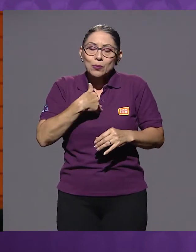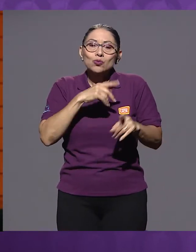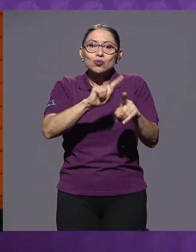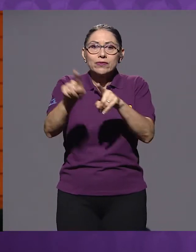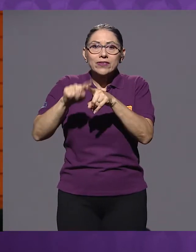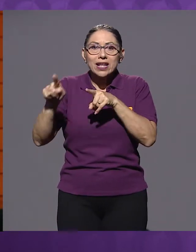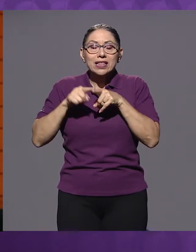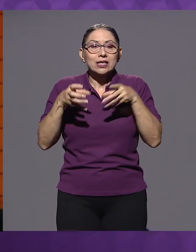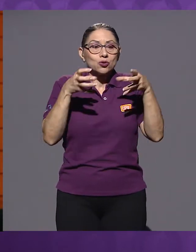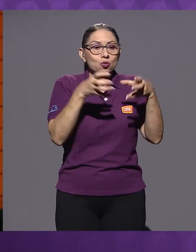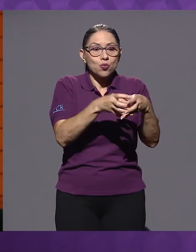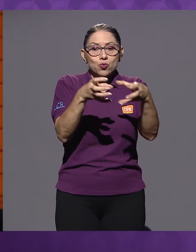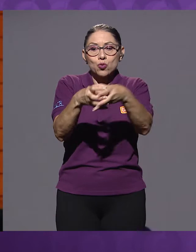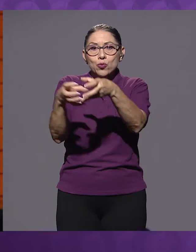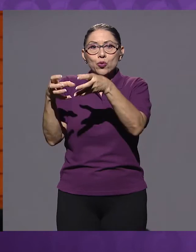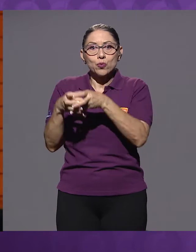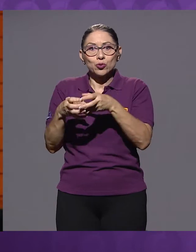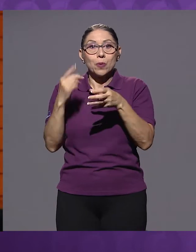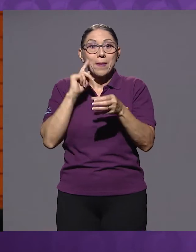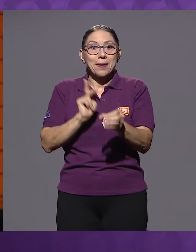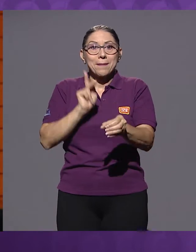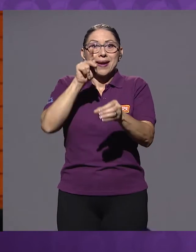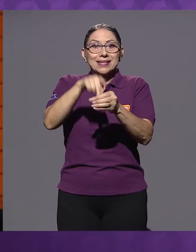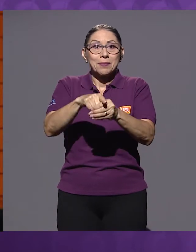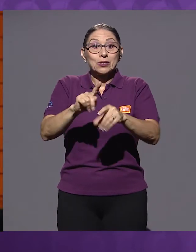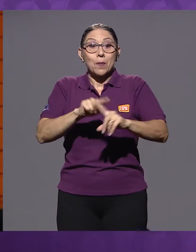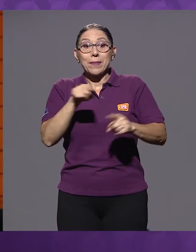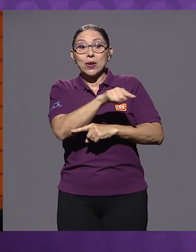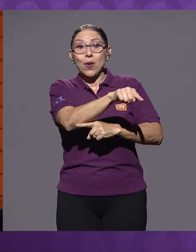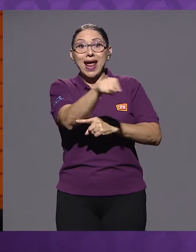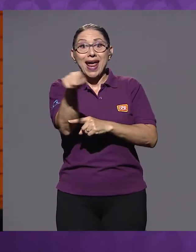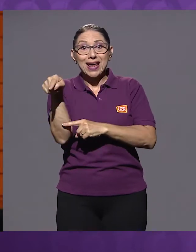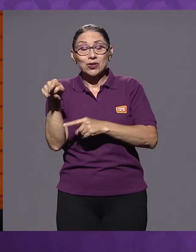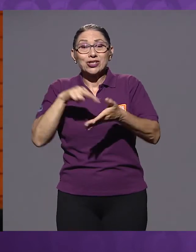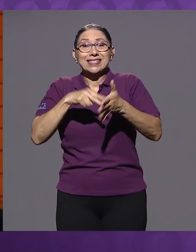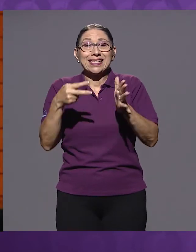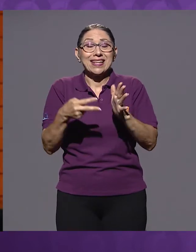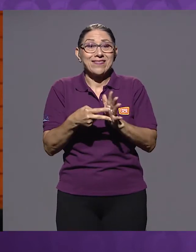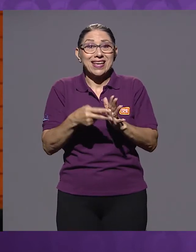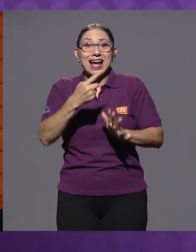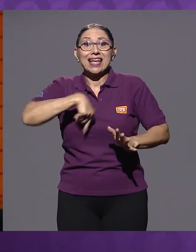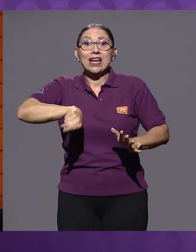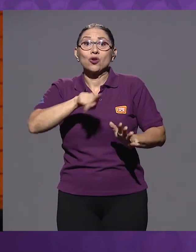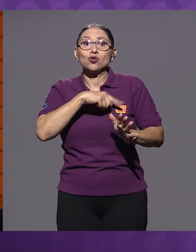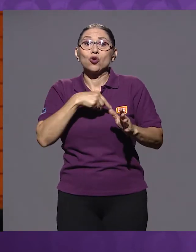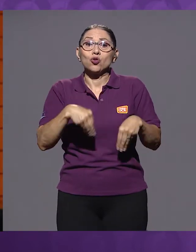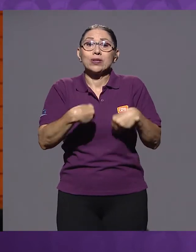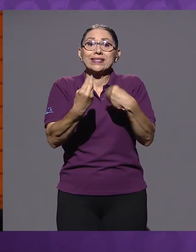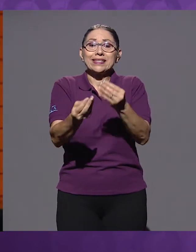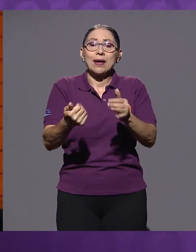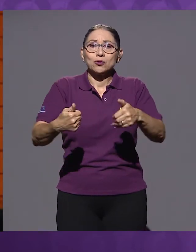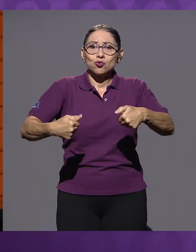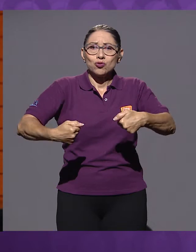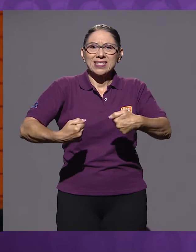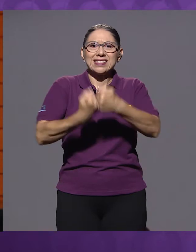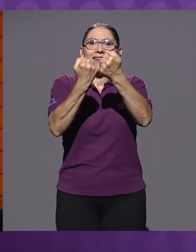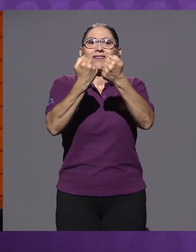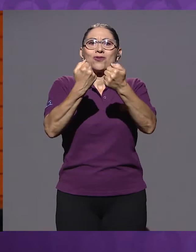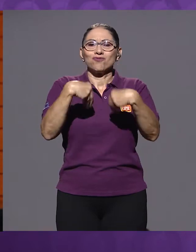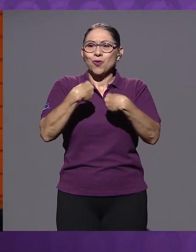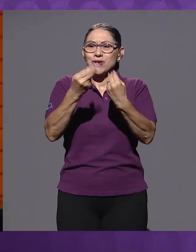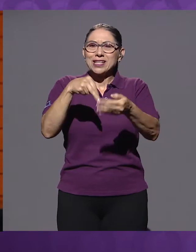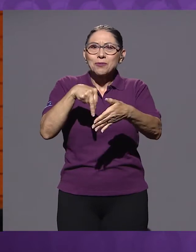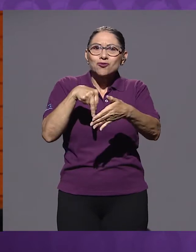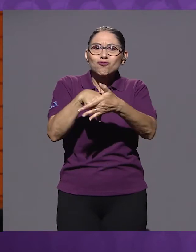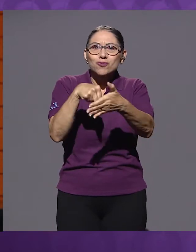grupos para esa participación, a ellos les ponemos un desafío muchísimo mayor para lograr que